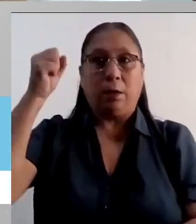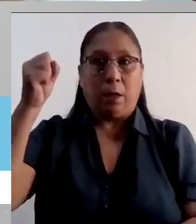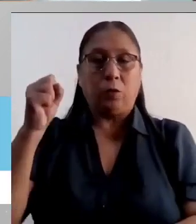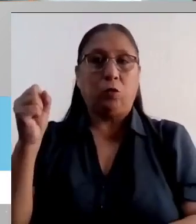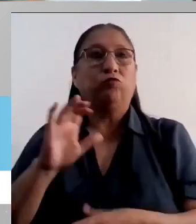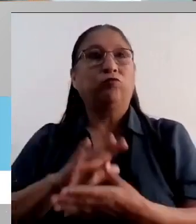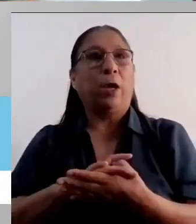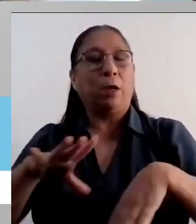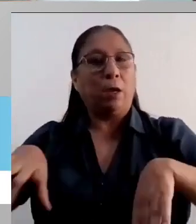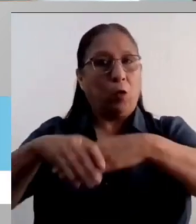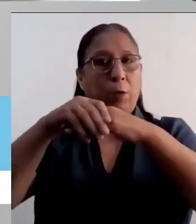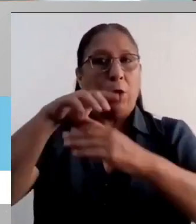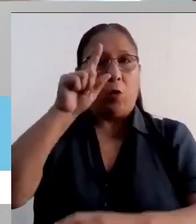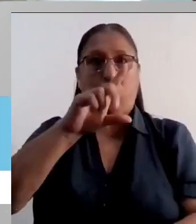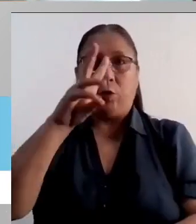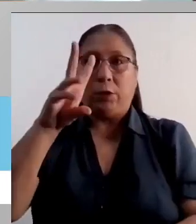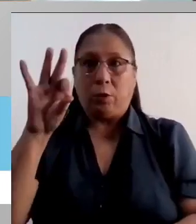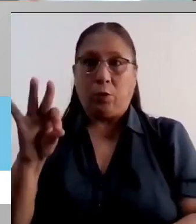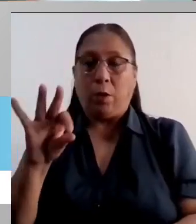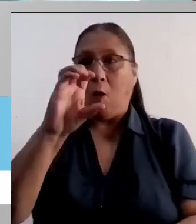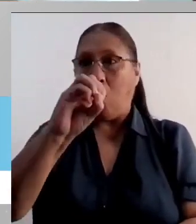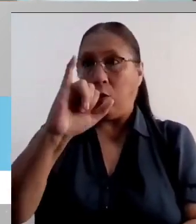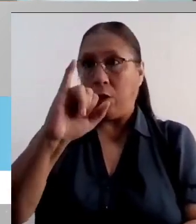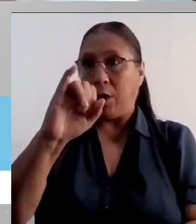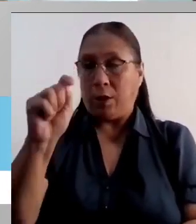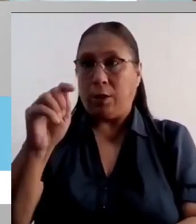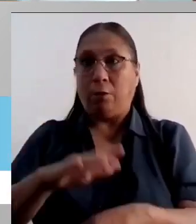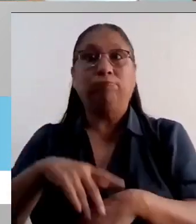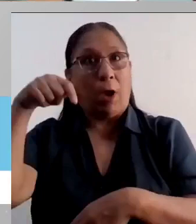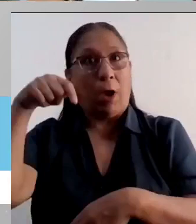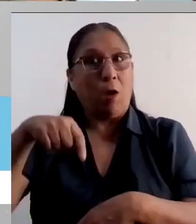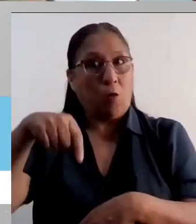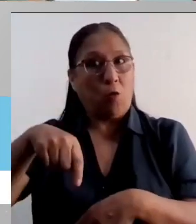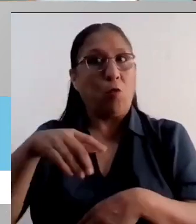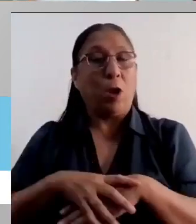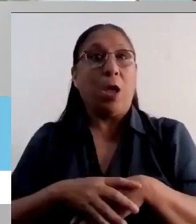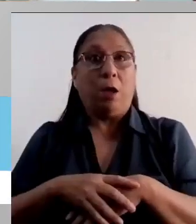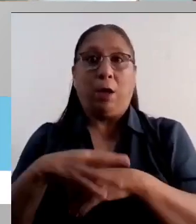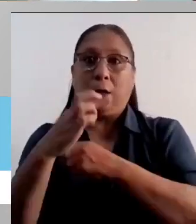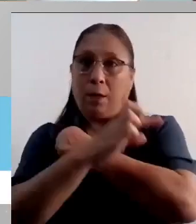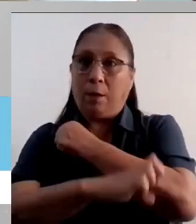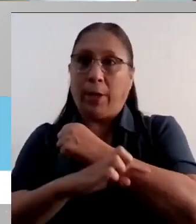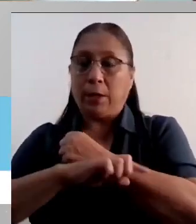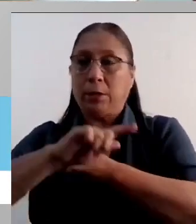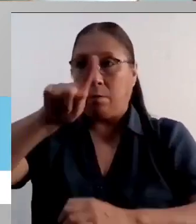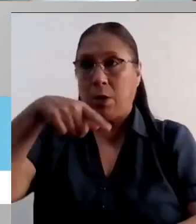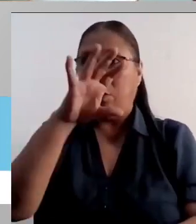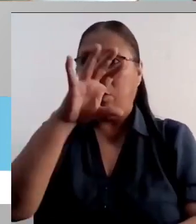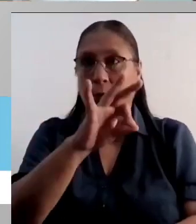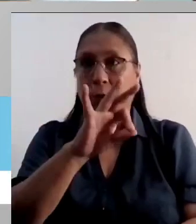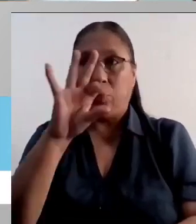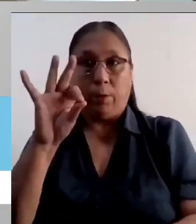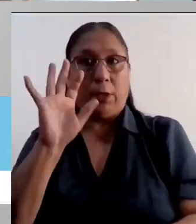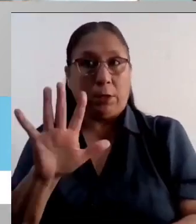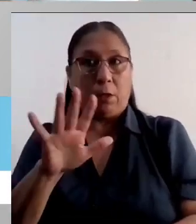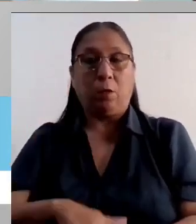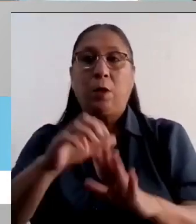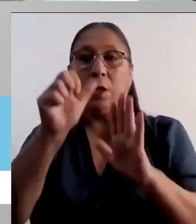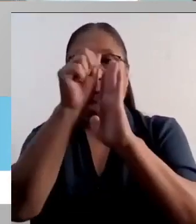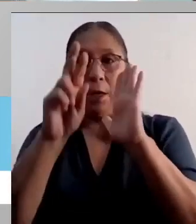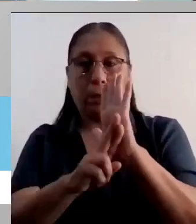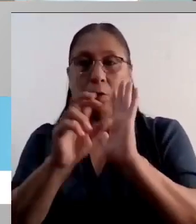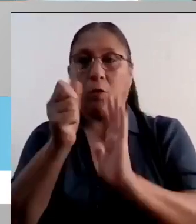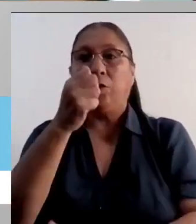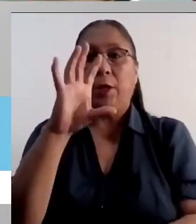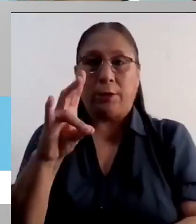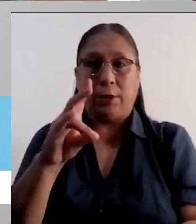Convenio 169 de la OIT, vigente en nuestro país desde 1995, y el artículo 17 de